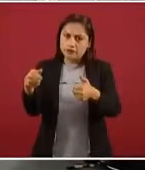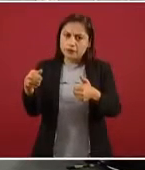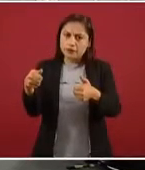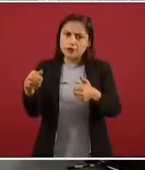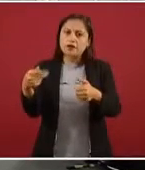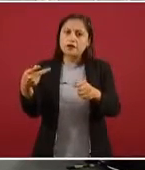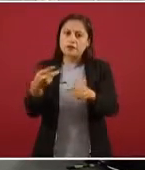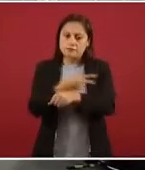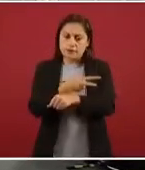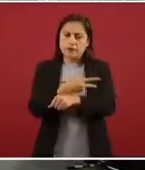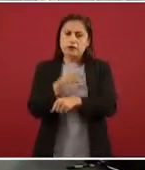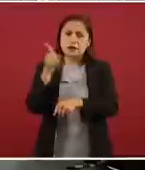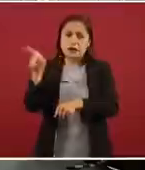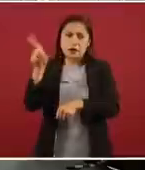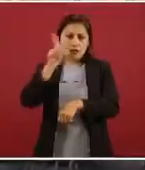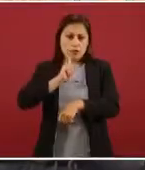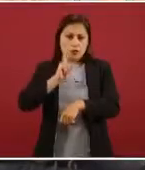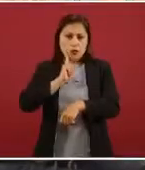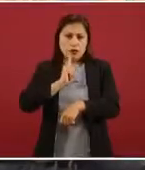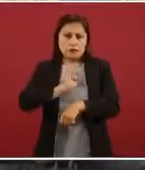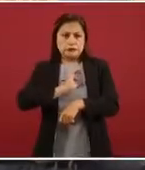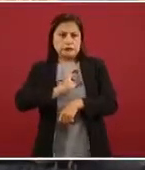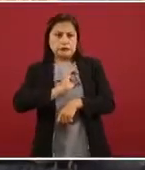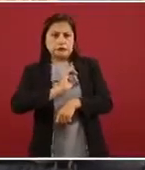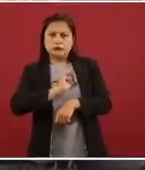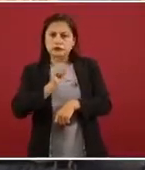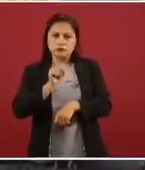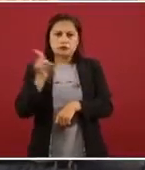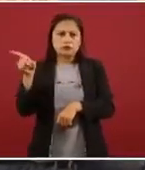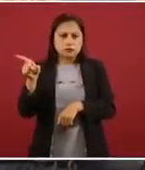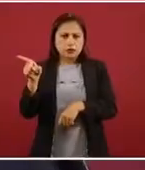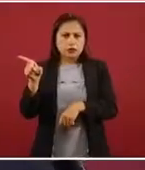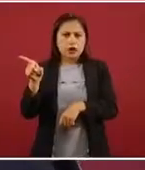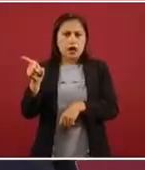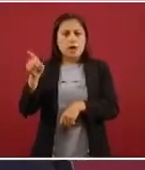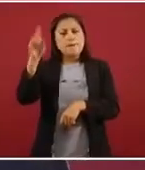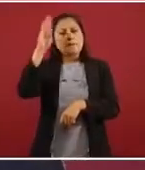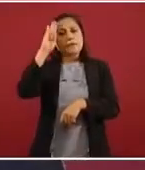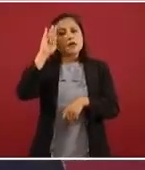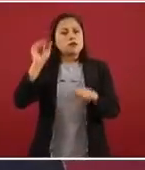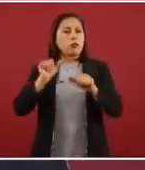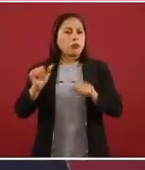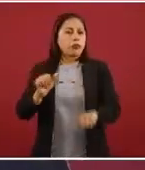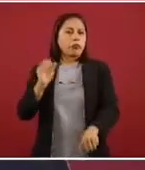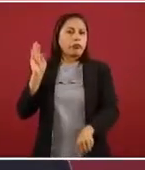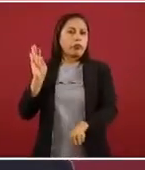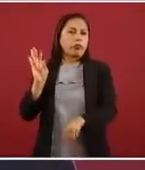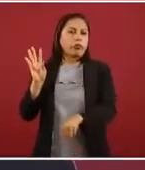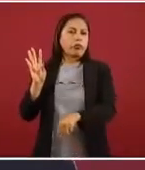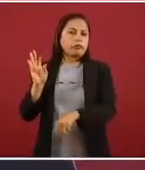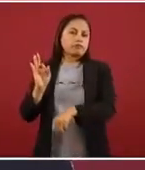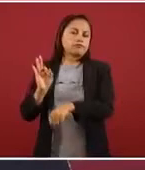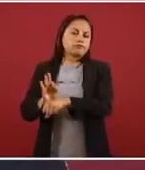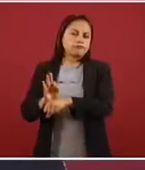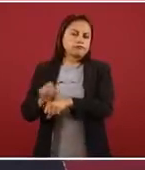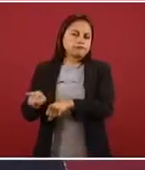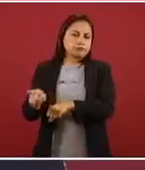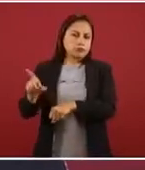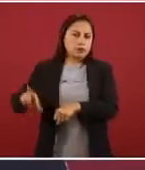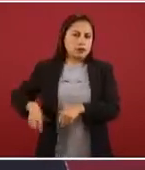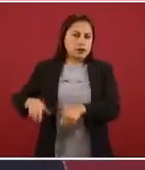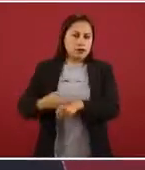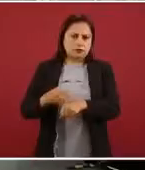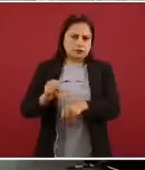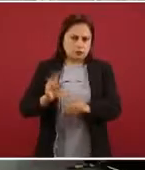sienta que no hay protección para nadie y que nuestra misión es que se haga